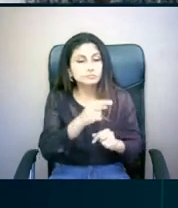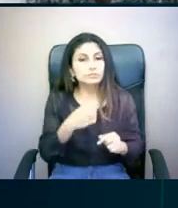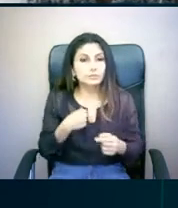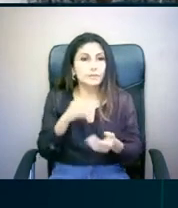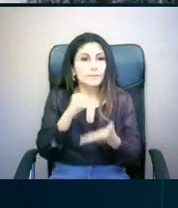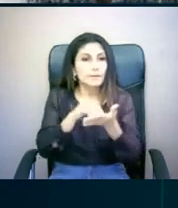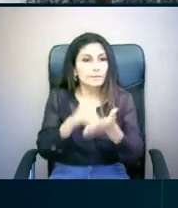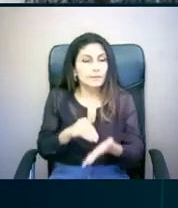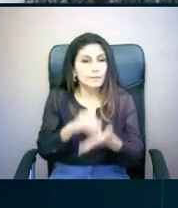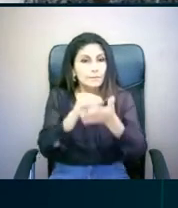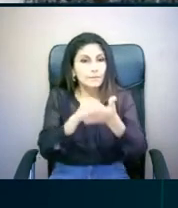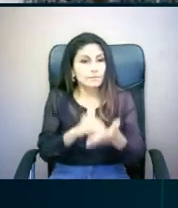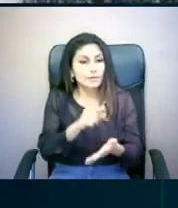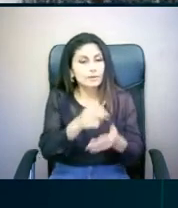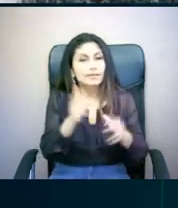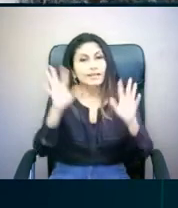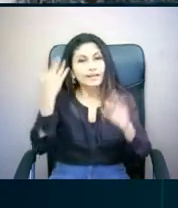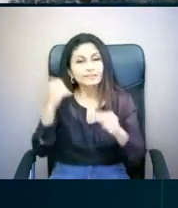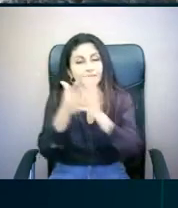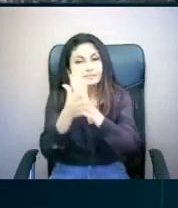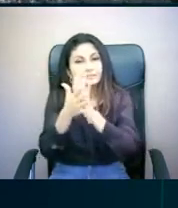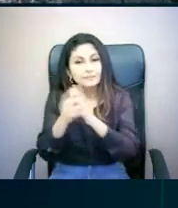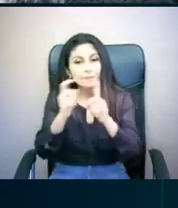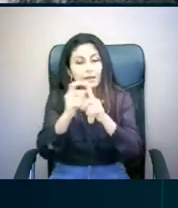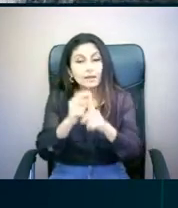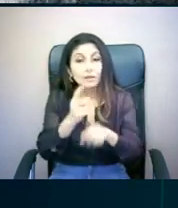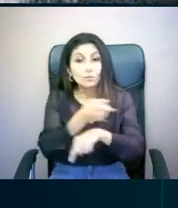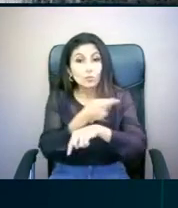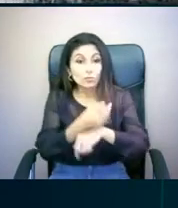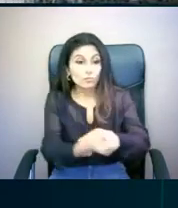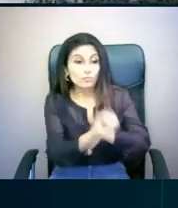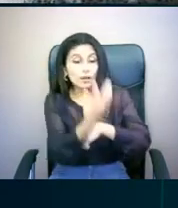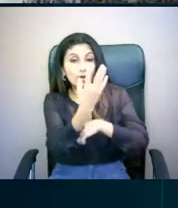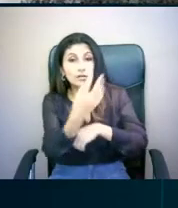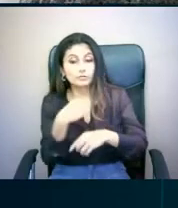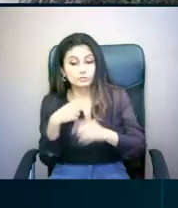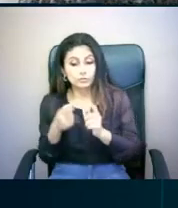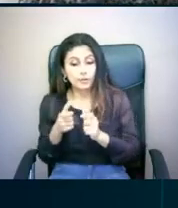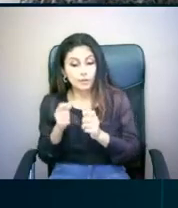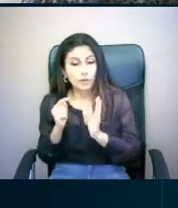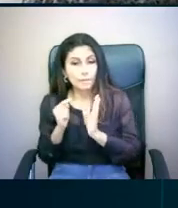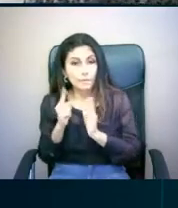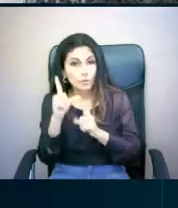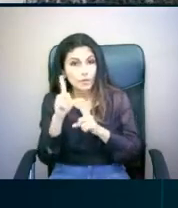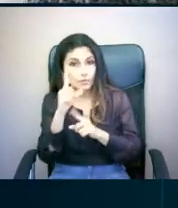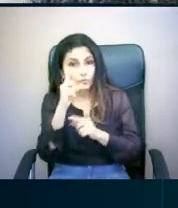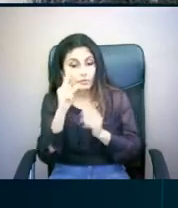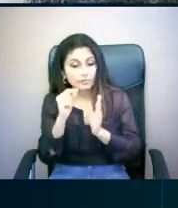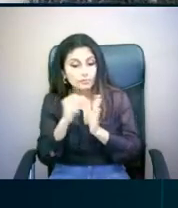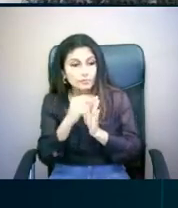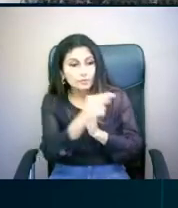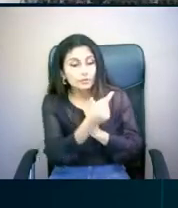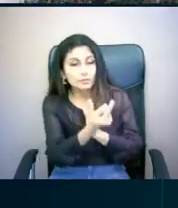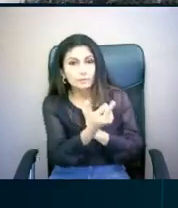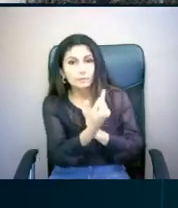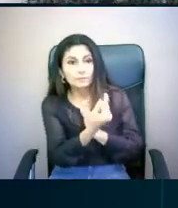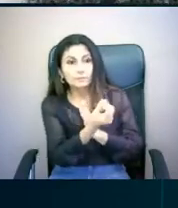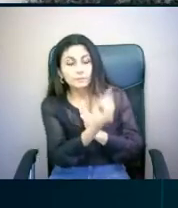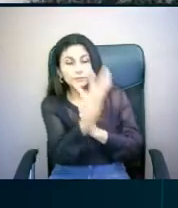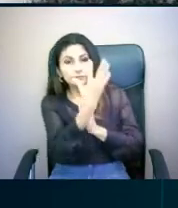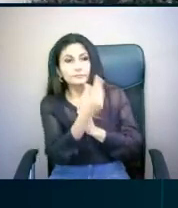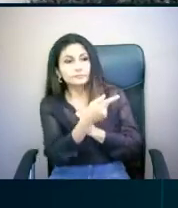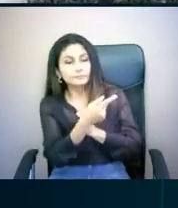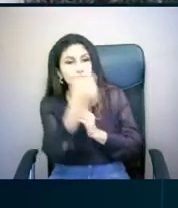con lo que les decía en la parte de Google. Análisis de sentimiento es una aplicación, yo creo que las más importantes que tiene el NLP, y es todo esto de